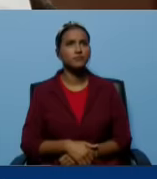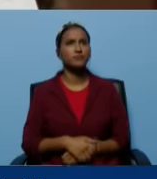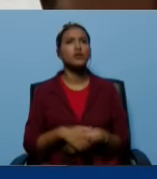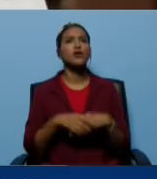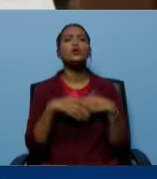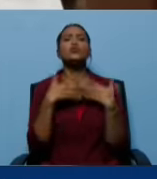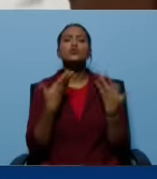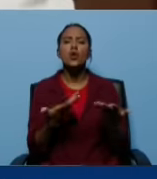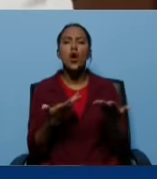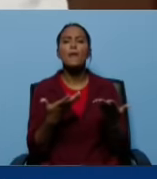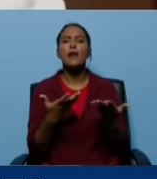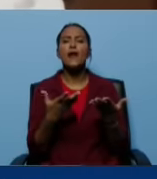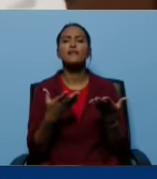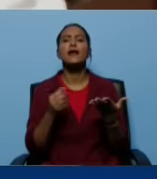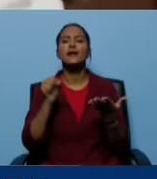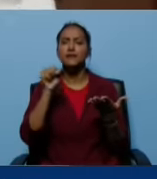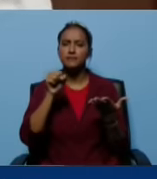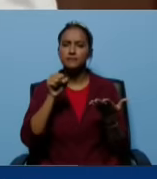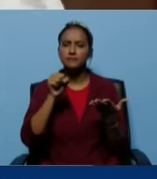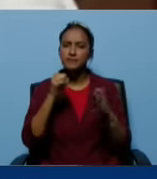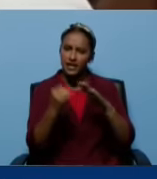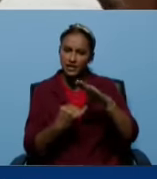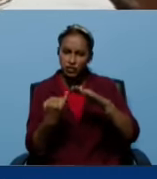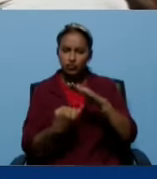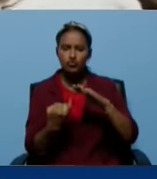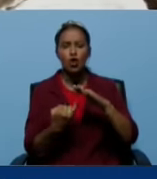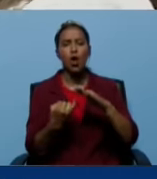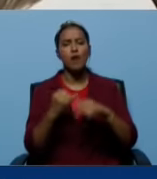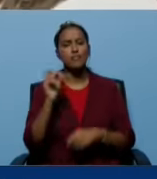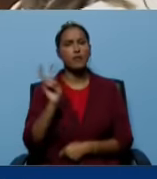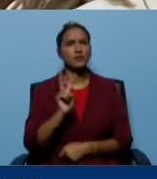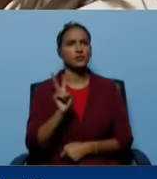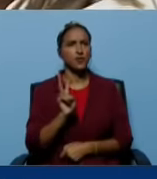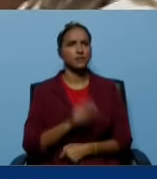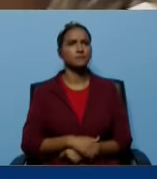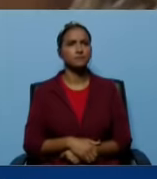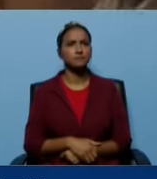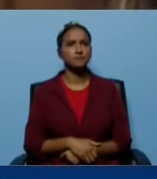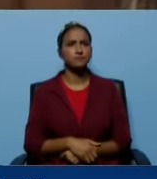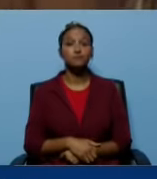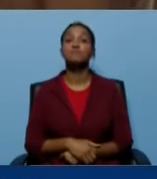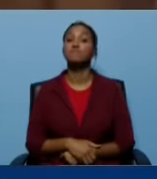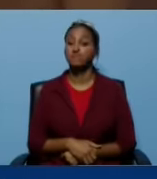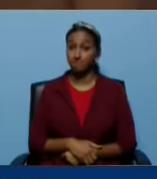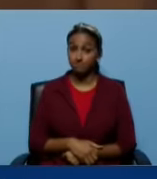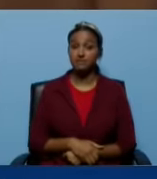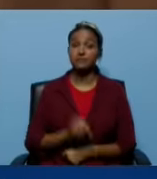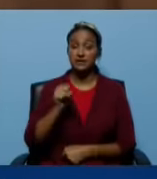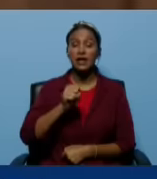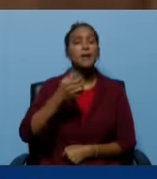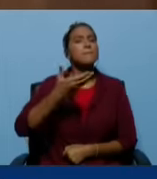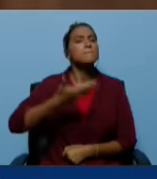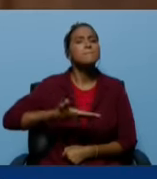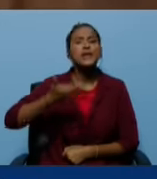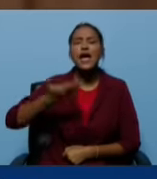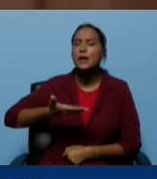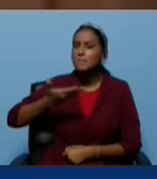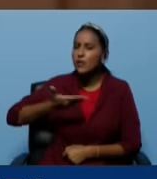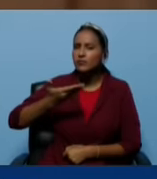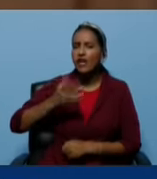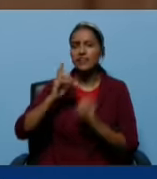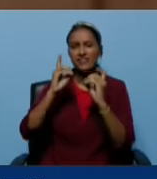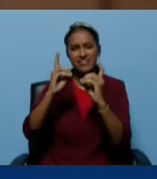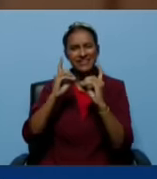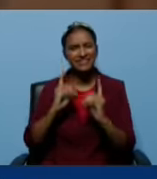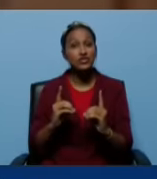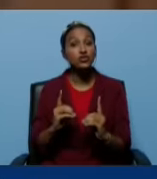la ratificación de la institucionalidad del Estado venezolano. Sí, así es bien importante la decisión del Tribunal